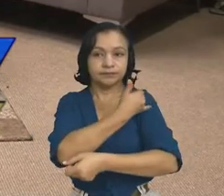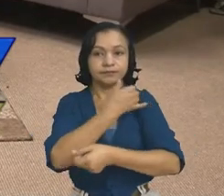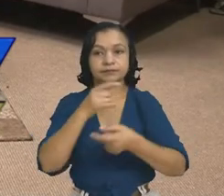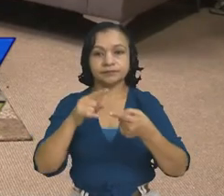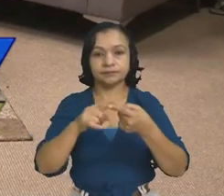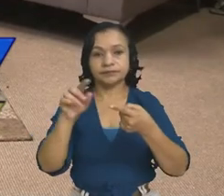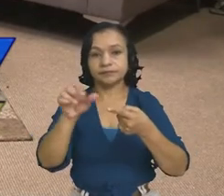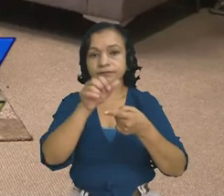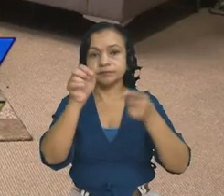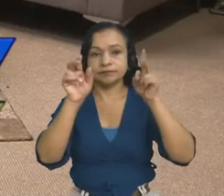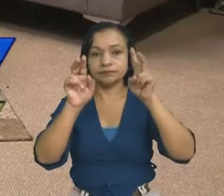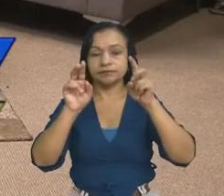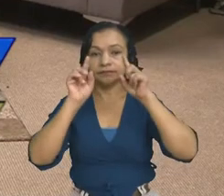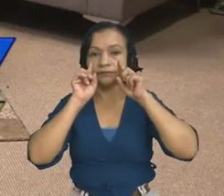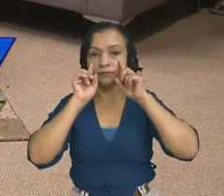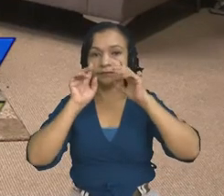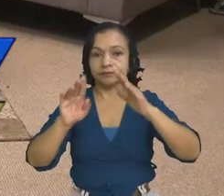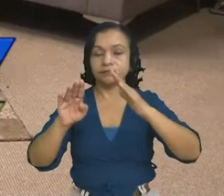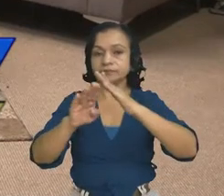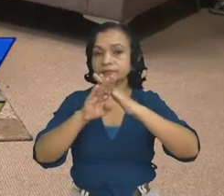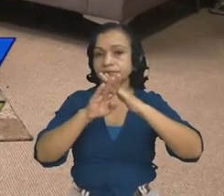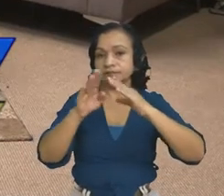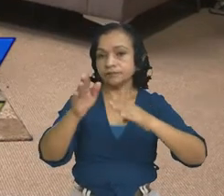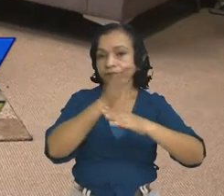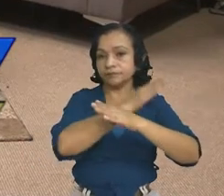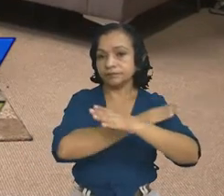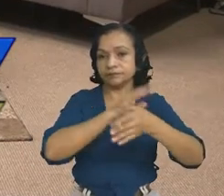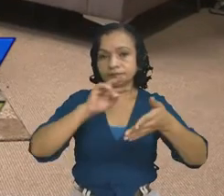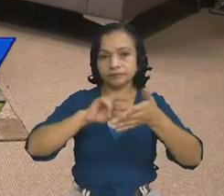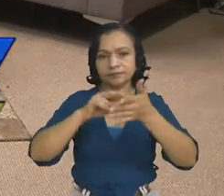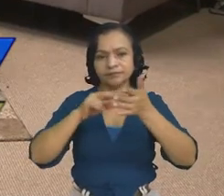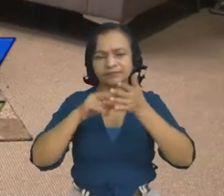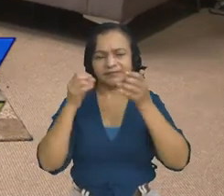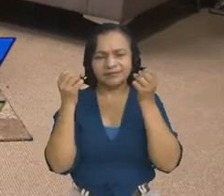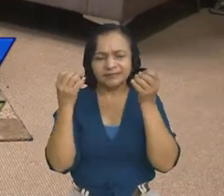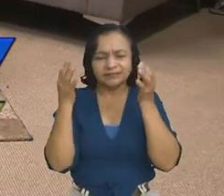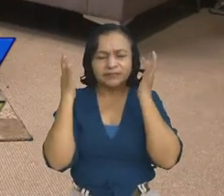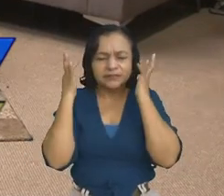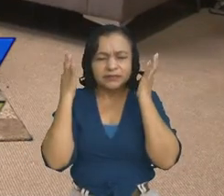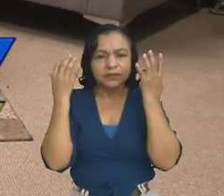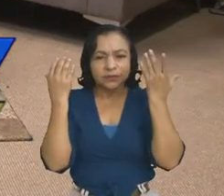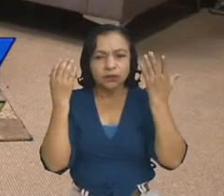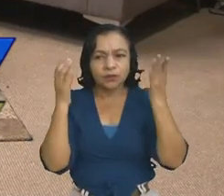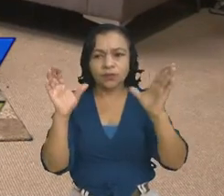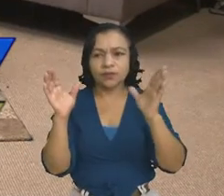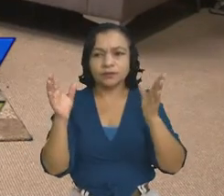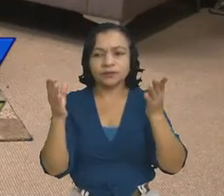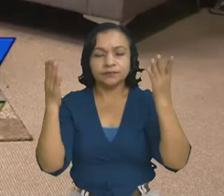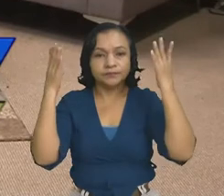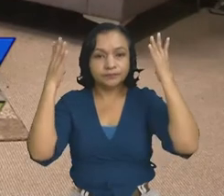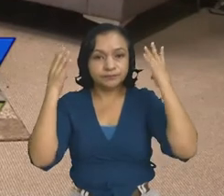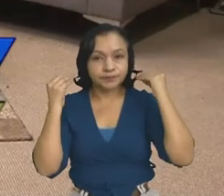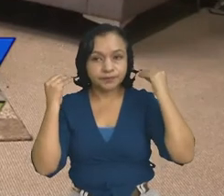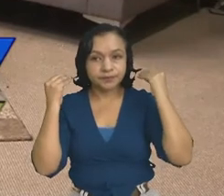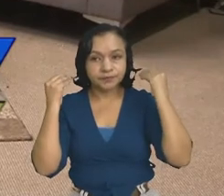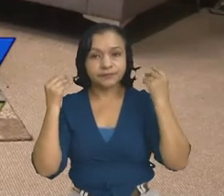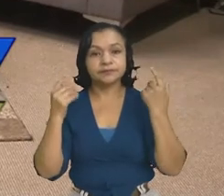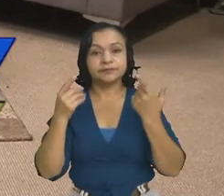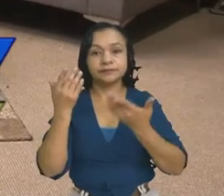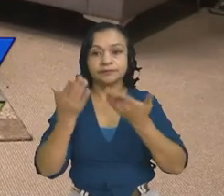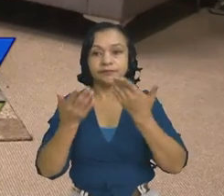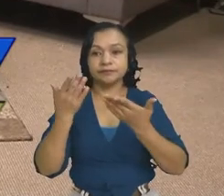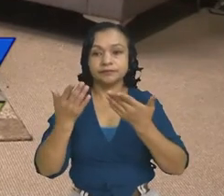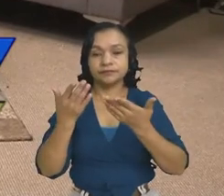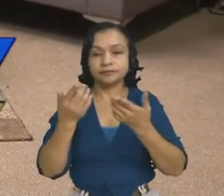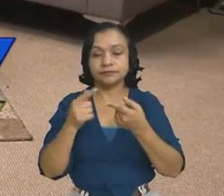con otros aspectos preventivos, por ejemplo, en el sentido del ruido, el efecto que puede hacer en la pérdida de audición y que también se dan las